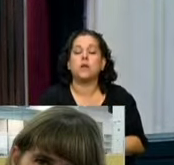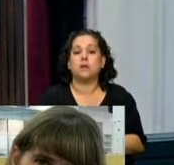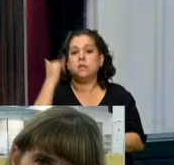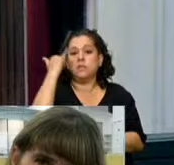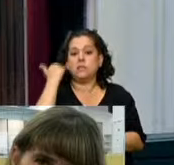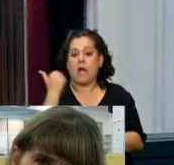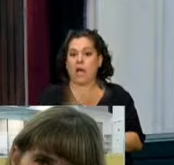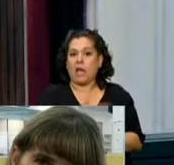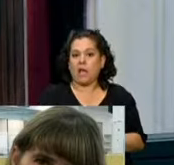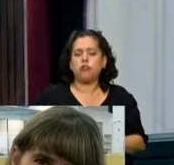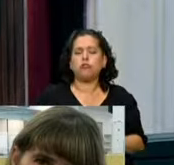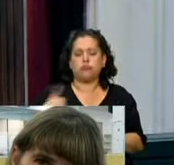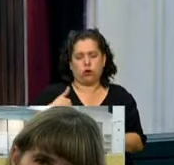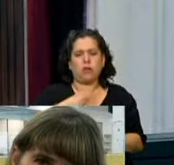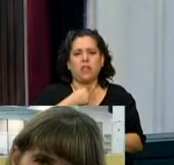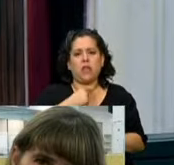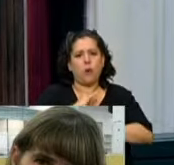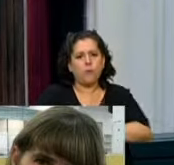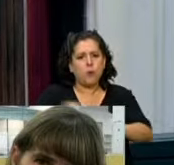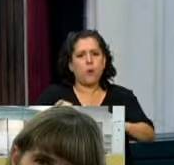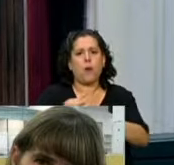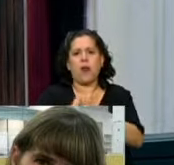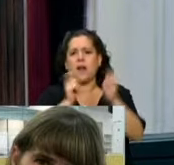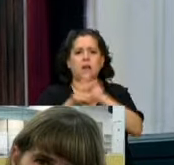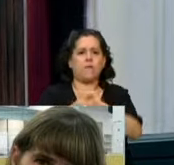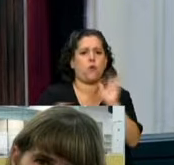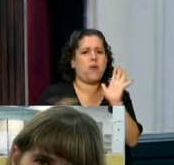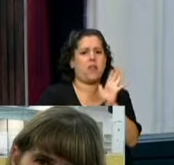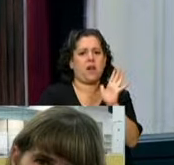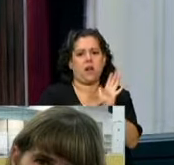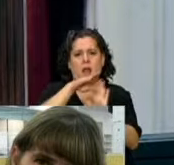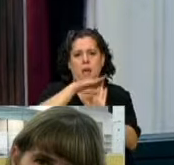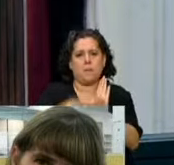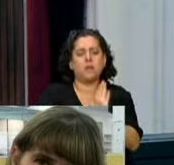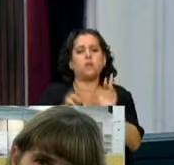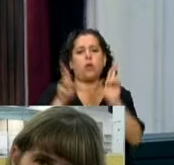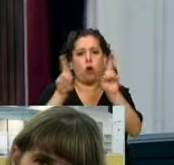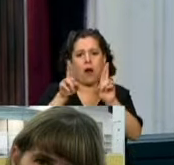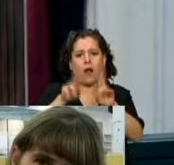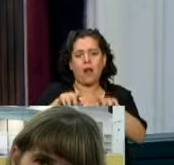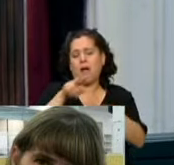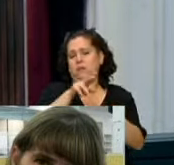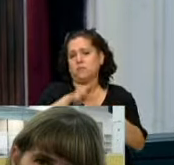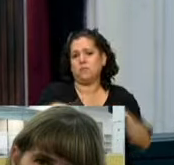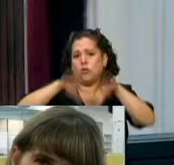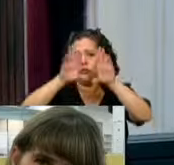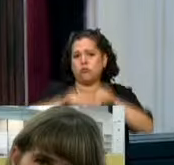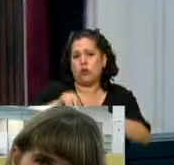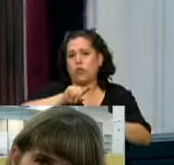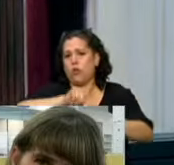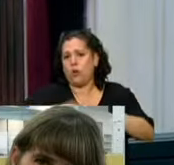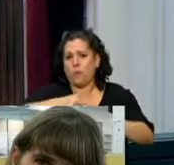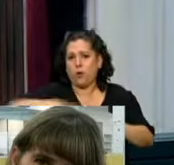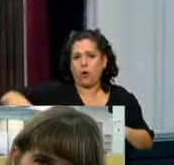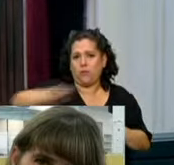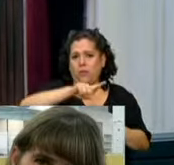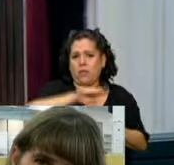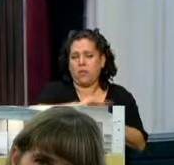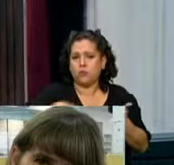decía Gabi que me parece muy importante lo que se está discutiendo justamente ahora María Laura porque está habiendo